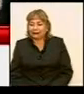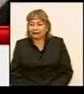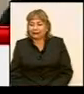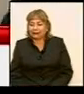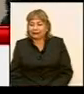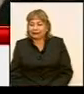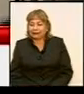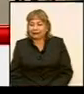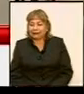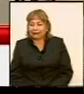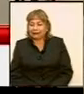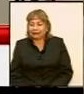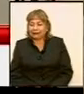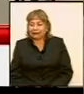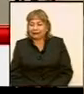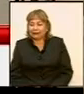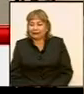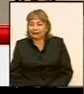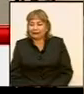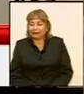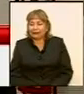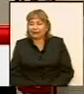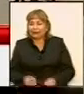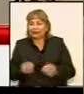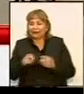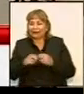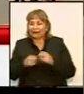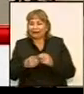Ha habido un problema